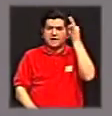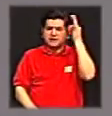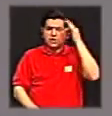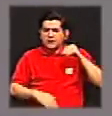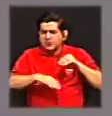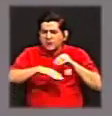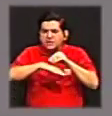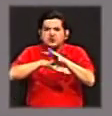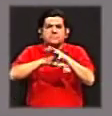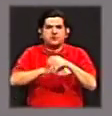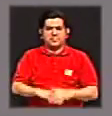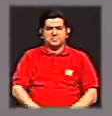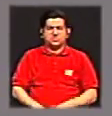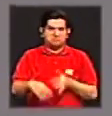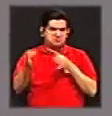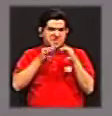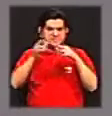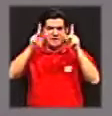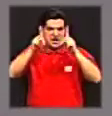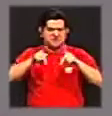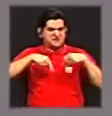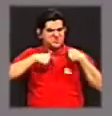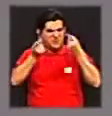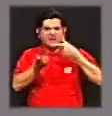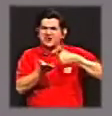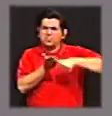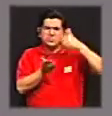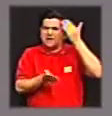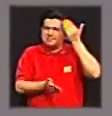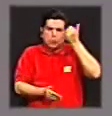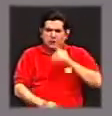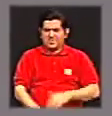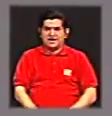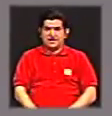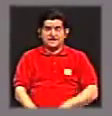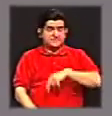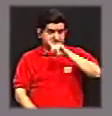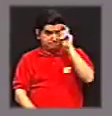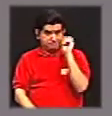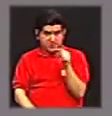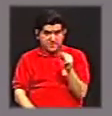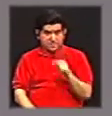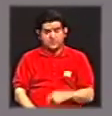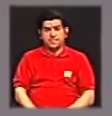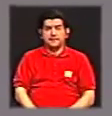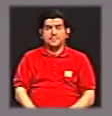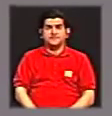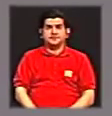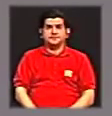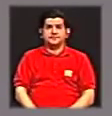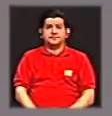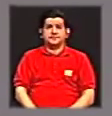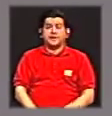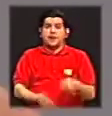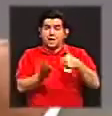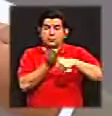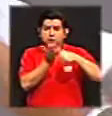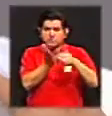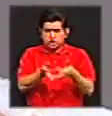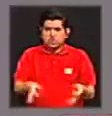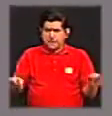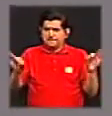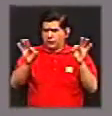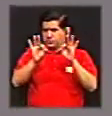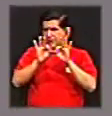explica que las personas vayan a votar. Entonces, cuando se habla de si las elecciones son importantes,